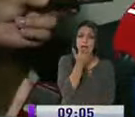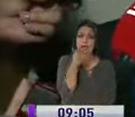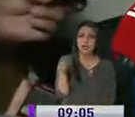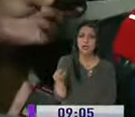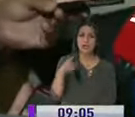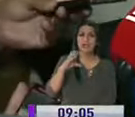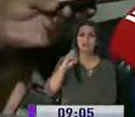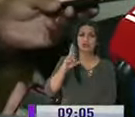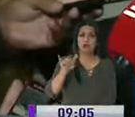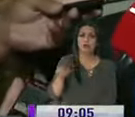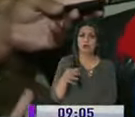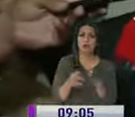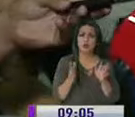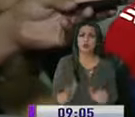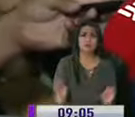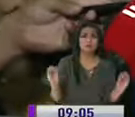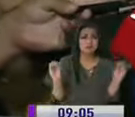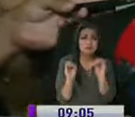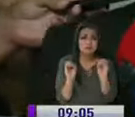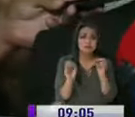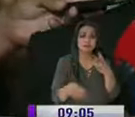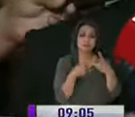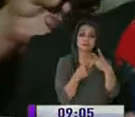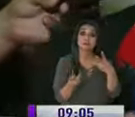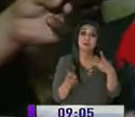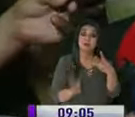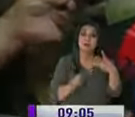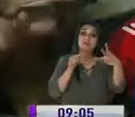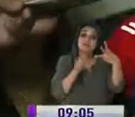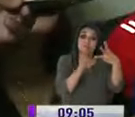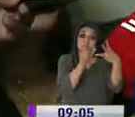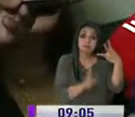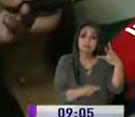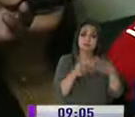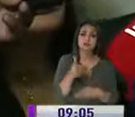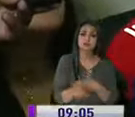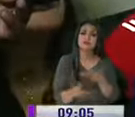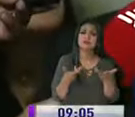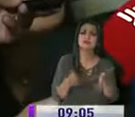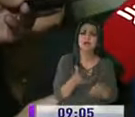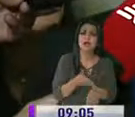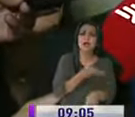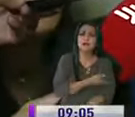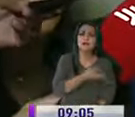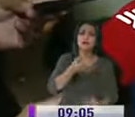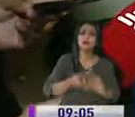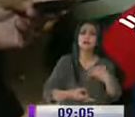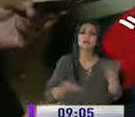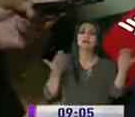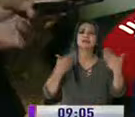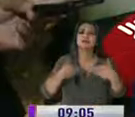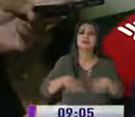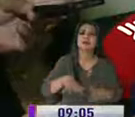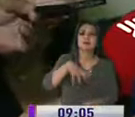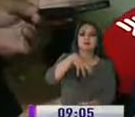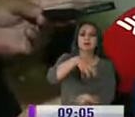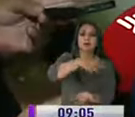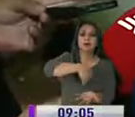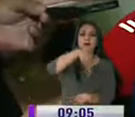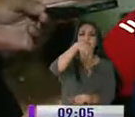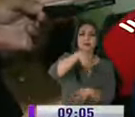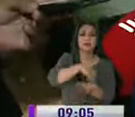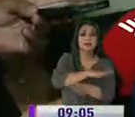su calidad de juez. Y tercero, que él, por este proceso, fue sometido ya a un proceso de juzgamiento en la provincia de Manabí, del cual